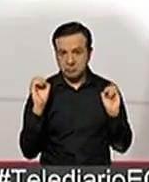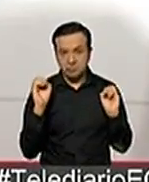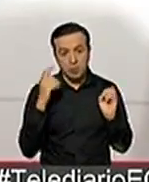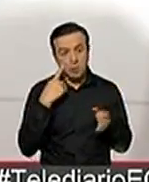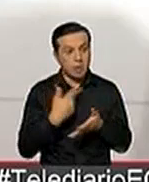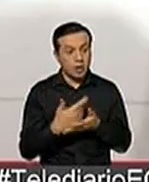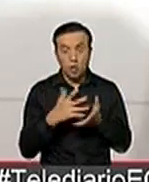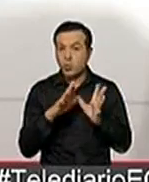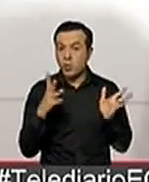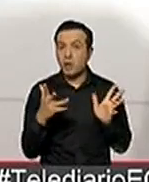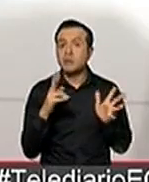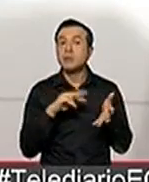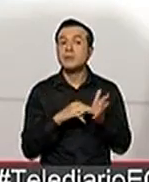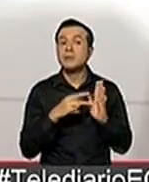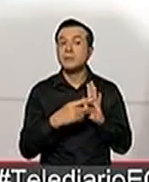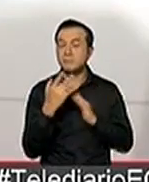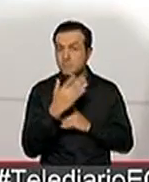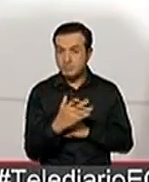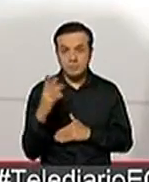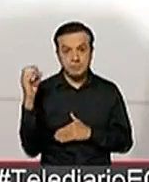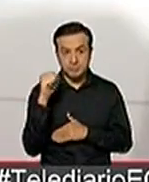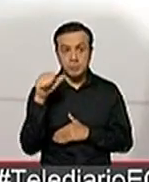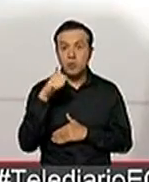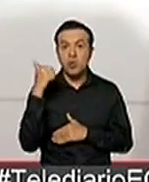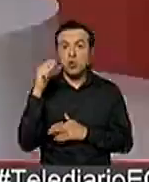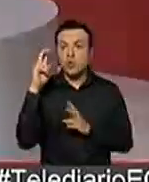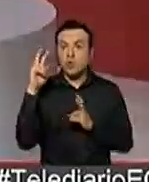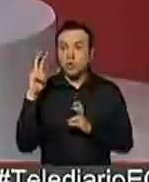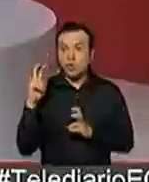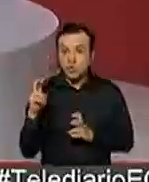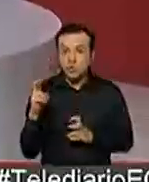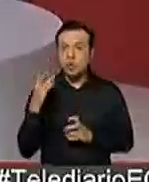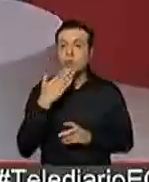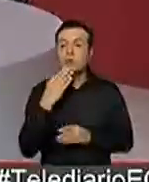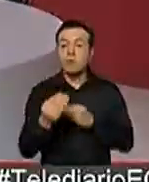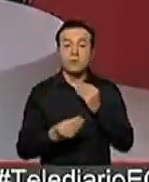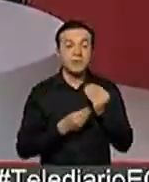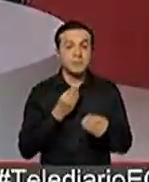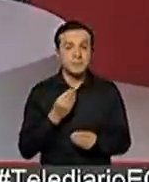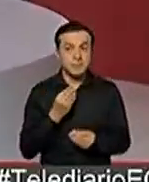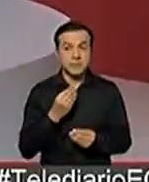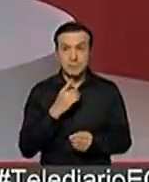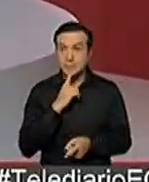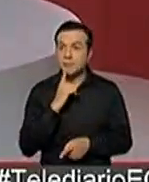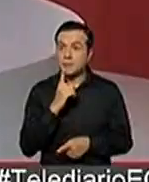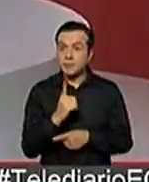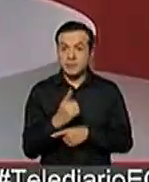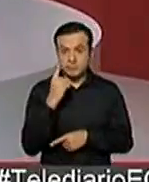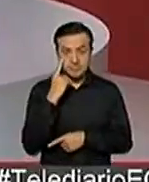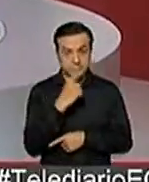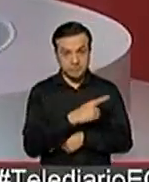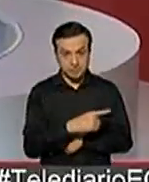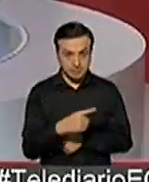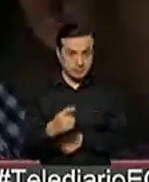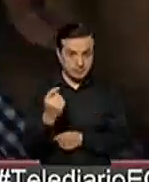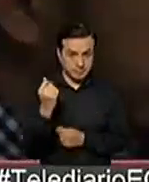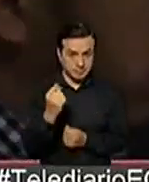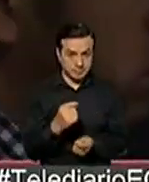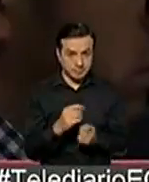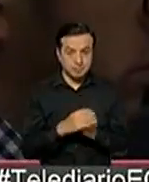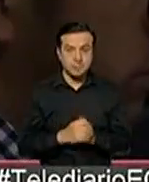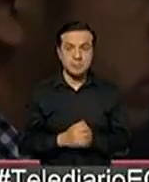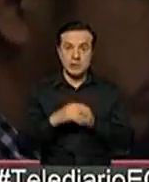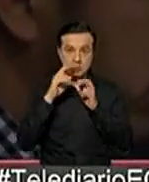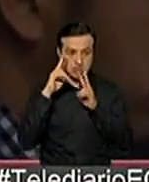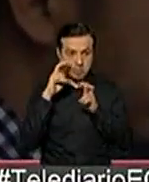esto, evidentemente habla de que fueron otras las fuentes y que fueron otros los nombres que realmente están atrás de este financiamiento. Según